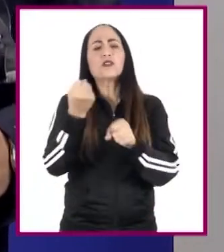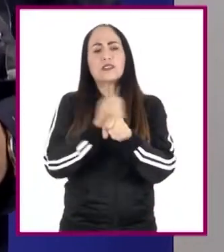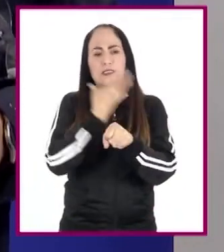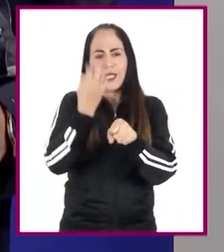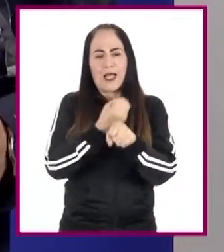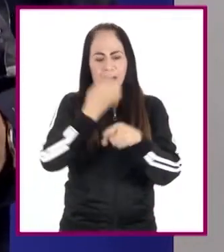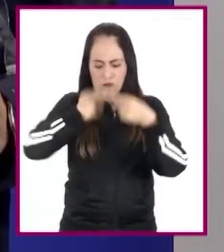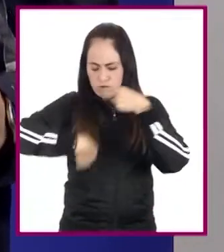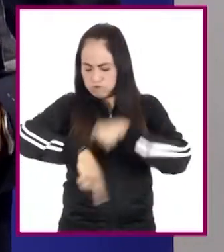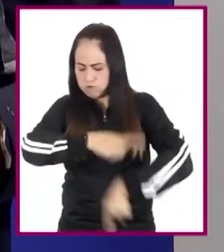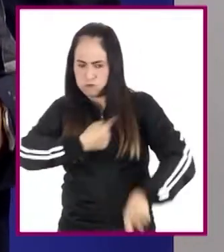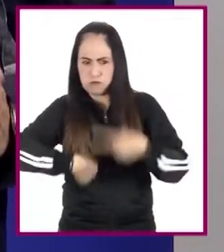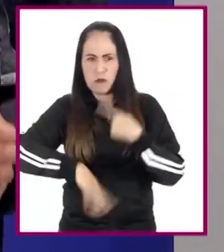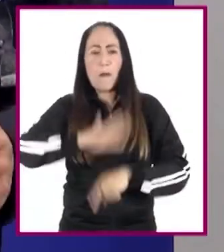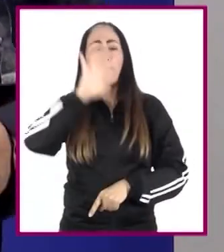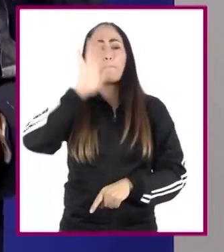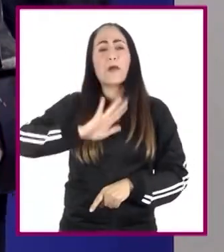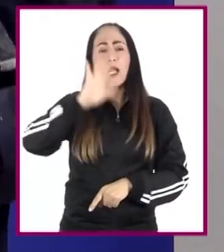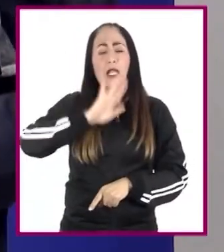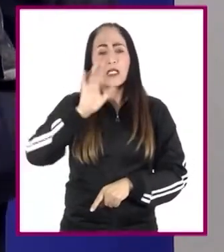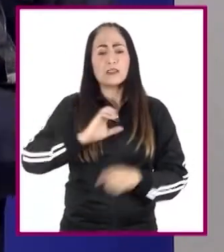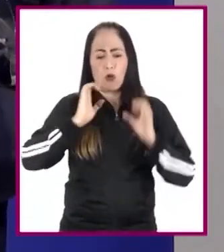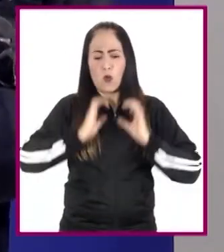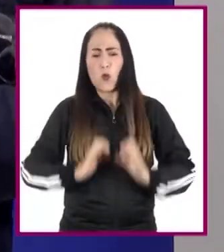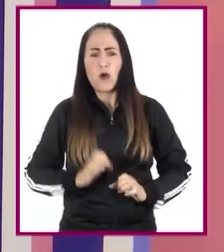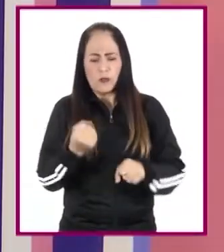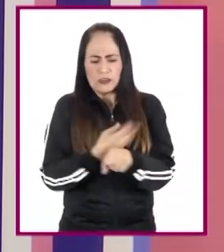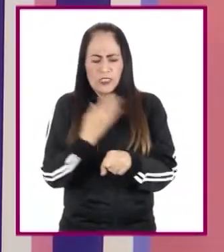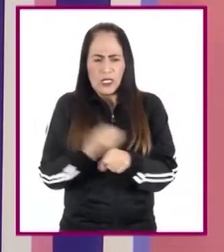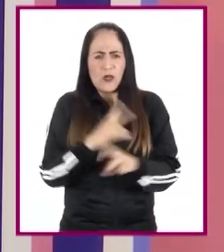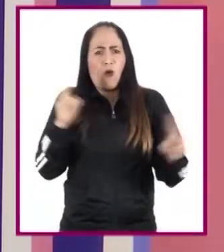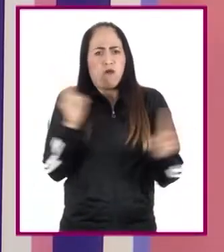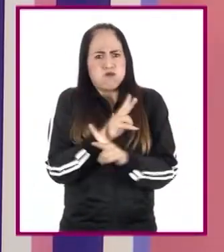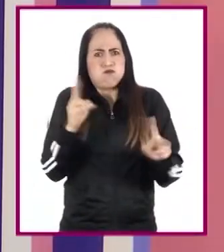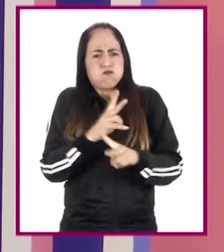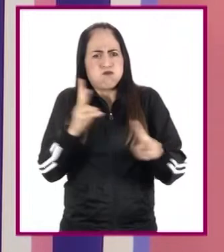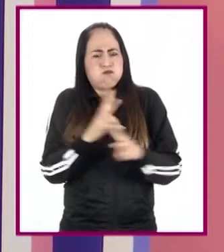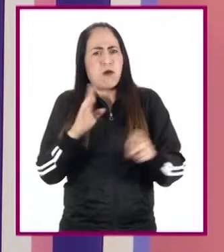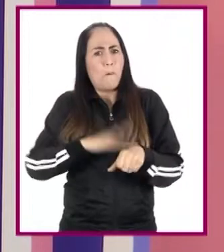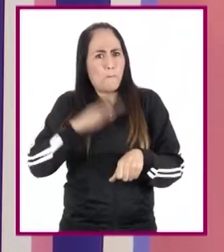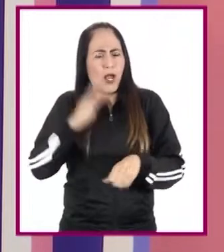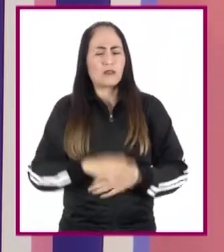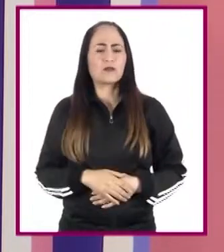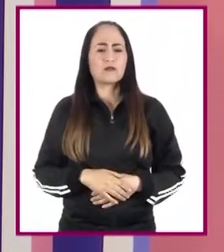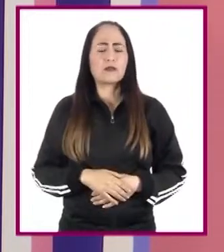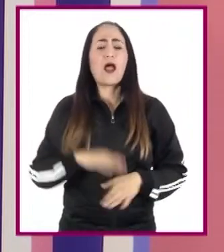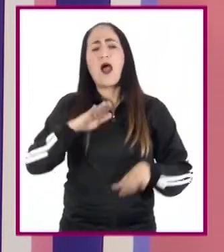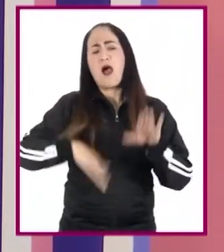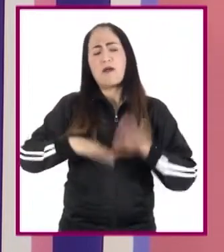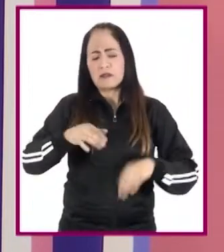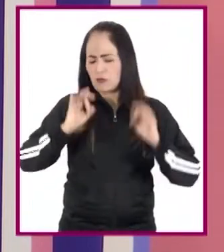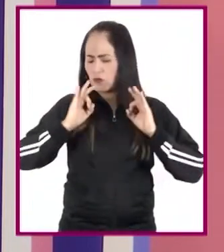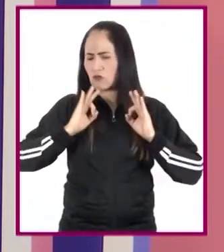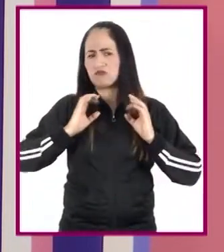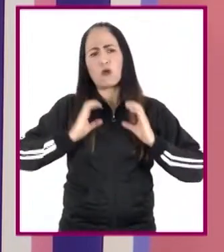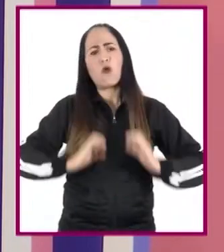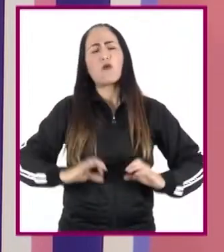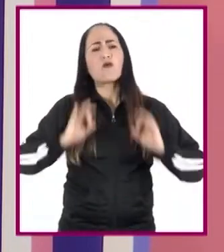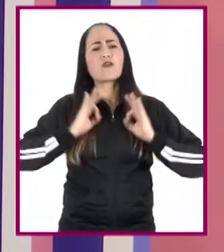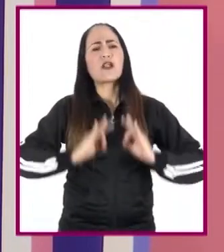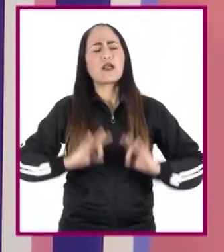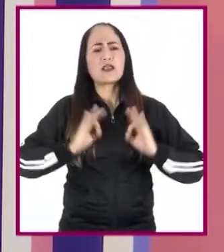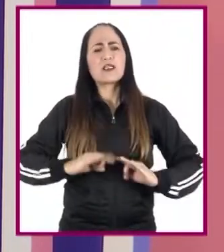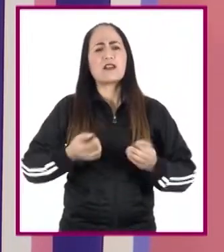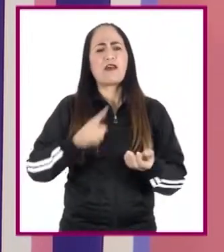Parecería que su cuerpo intenta transportar más oxígeno a los músculos. En condiciones normales, Las células degradan moléculas como la glucosa